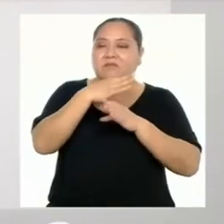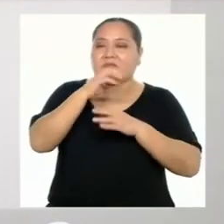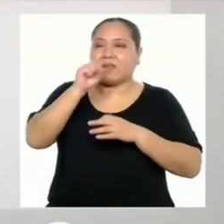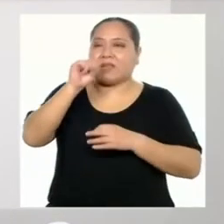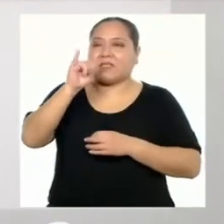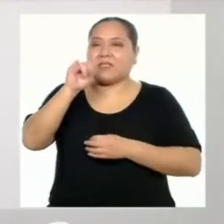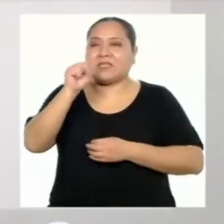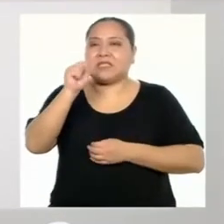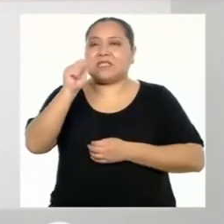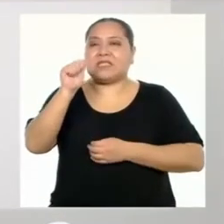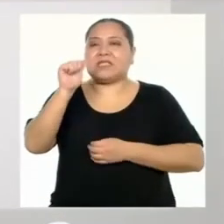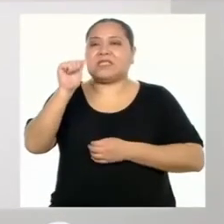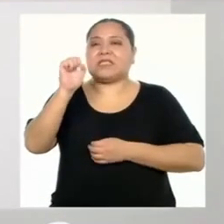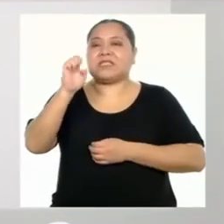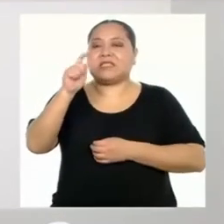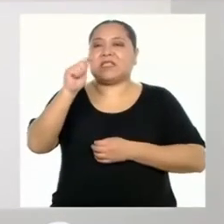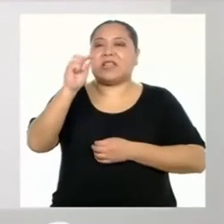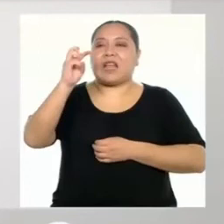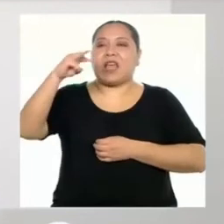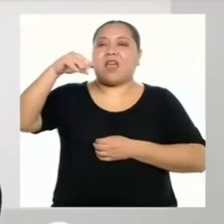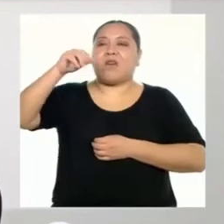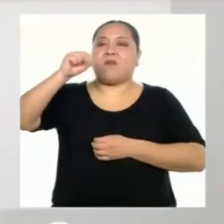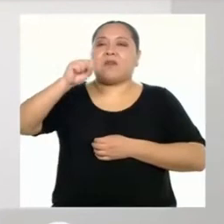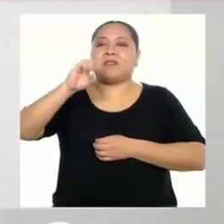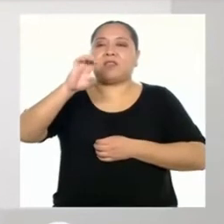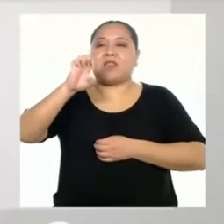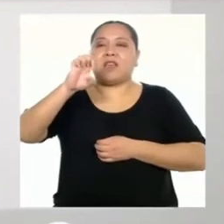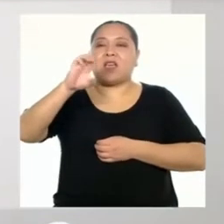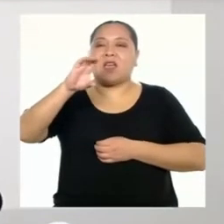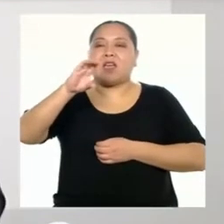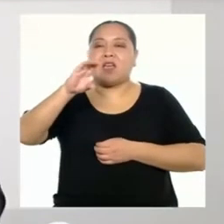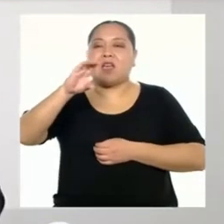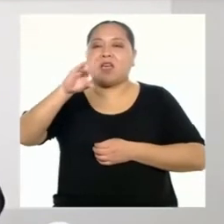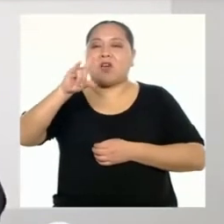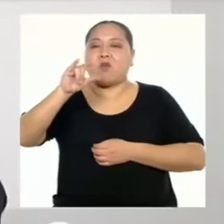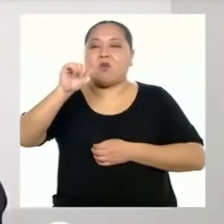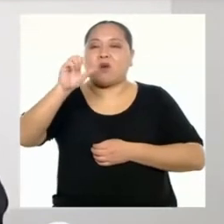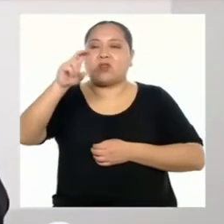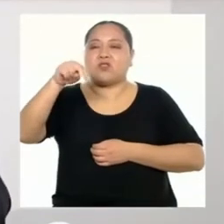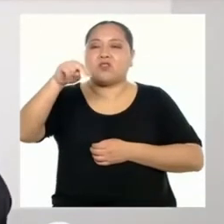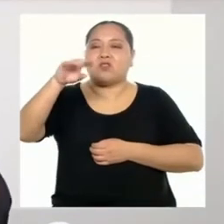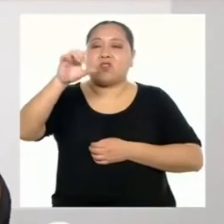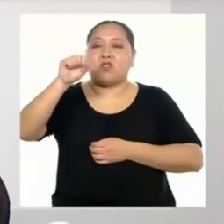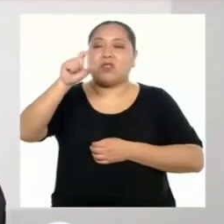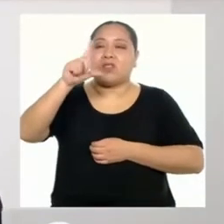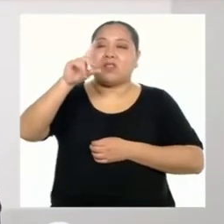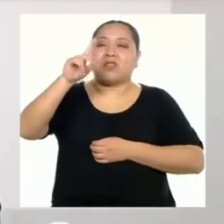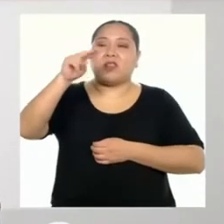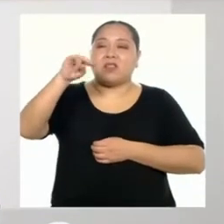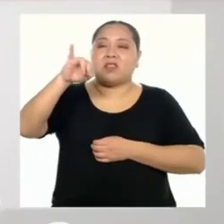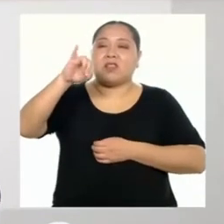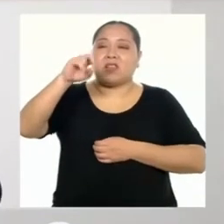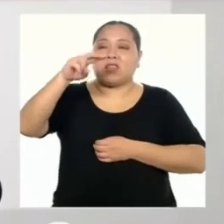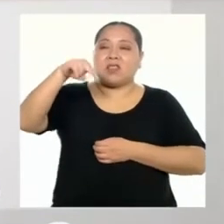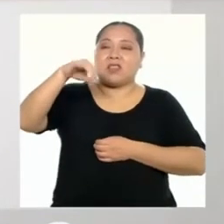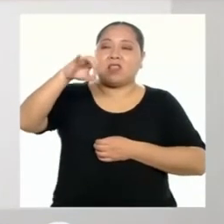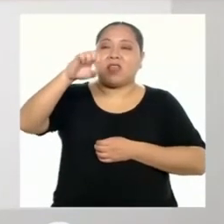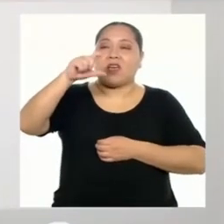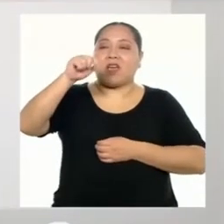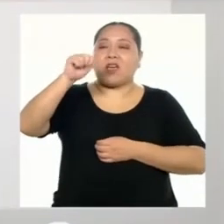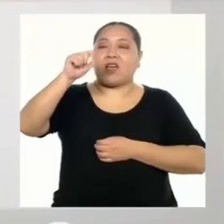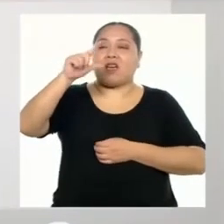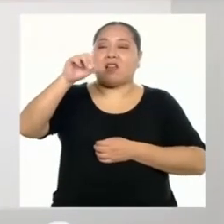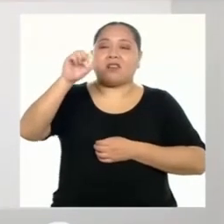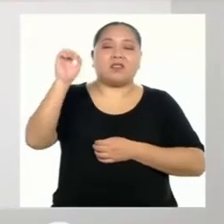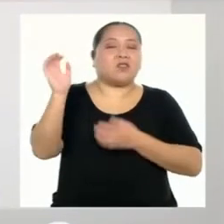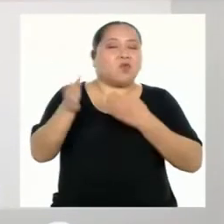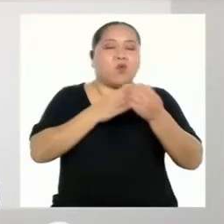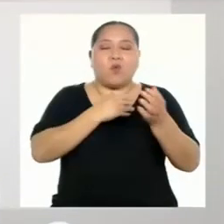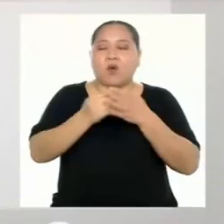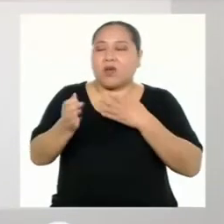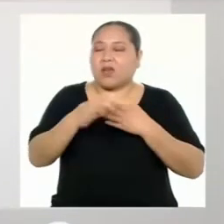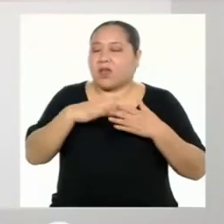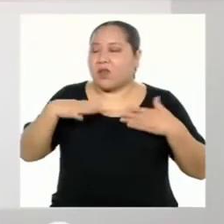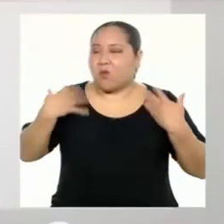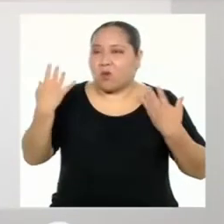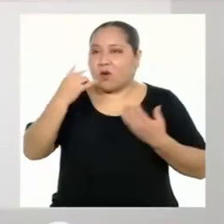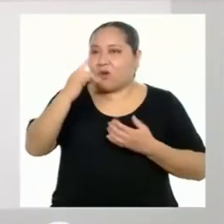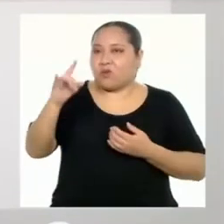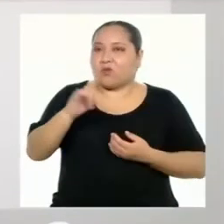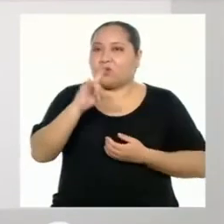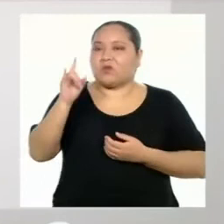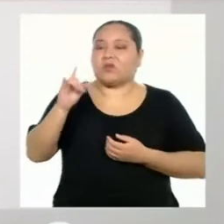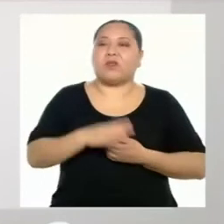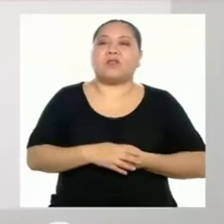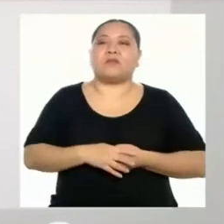lineales. Como la estrategia de ensayo y error, o cualquier método algebraico que vimos en programas